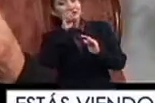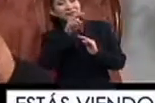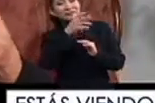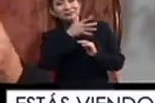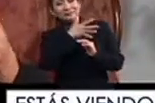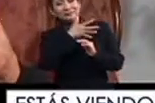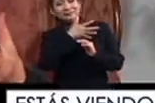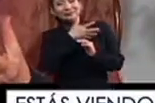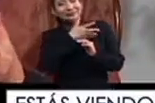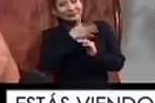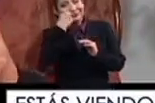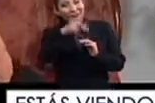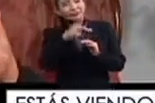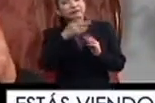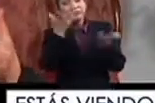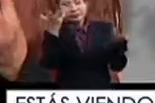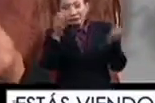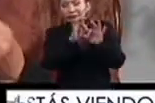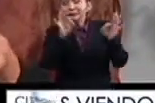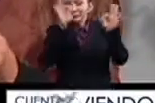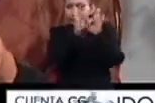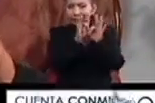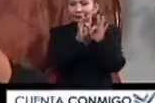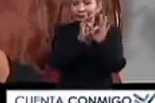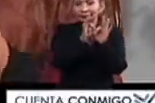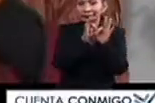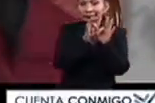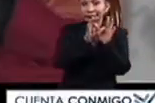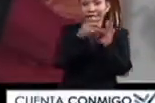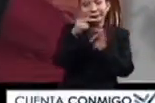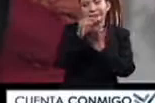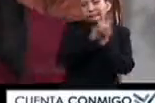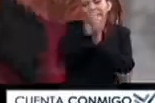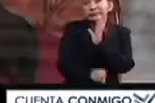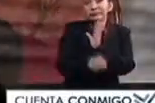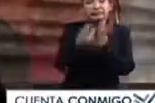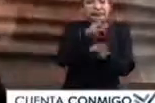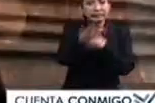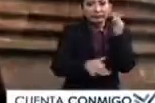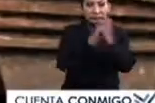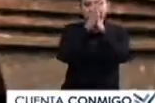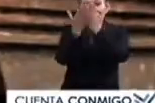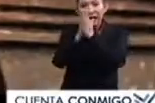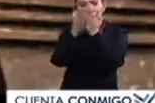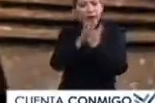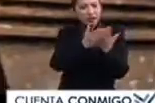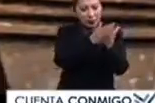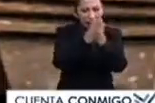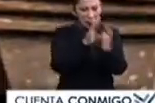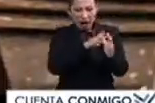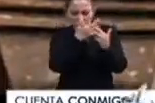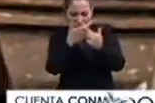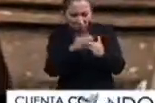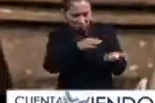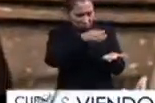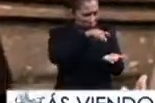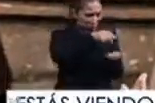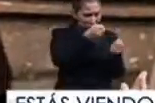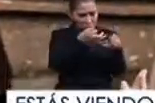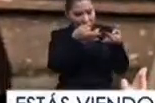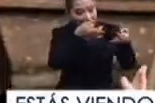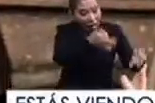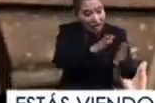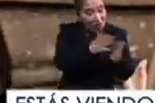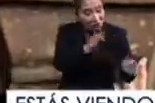sus consecuencias importantes, yo creo. Pero, por ejemplo, toda esa literatura a mí no me interesa